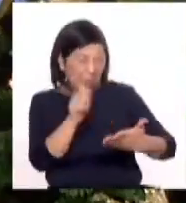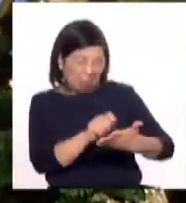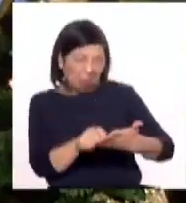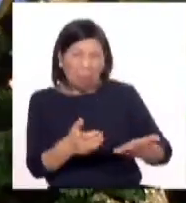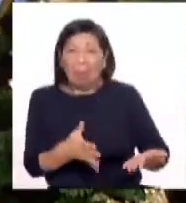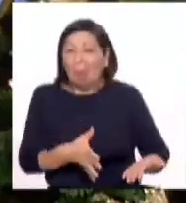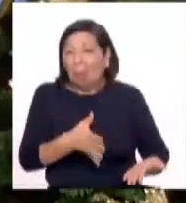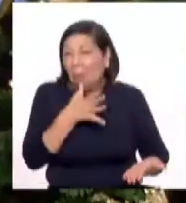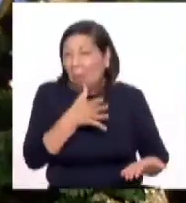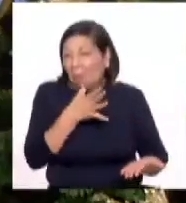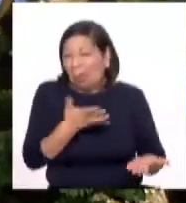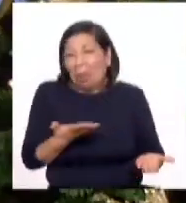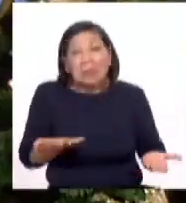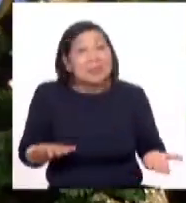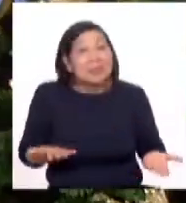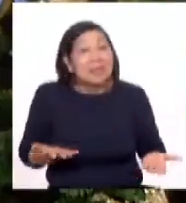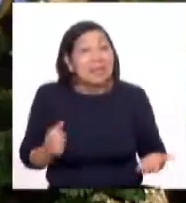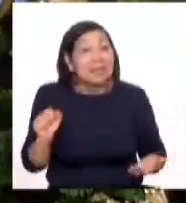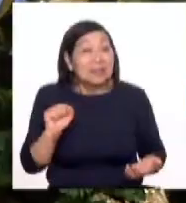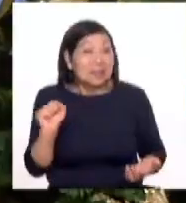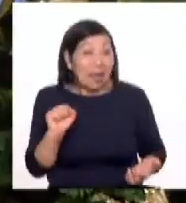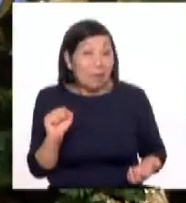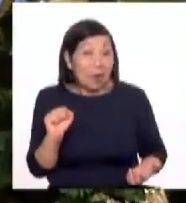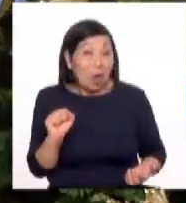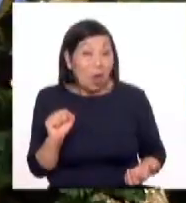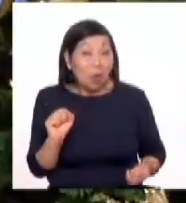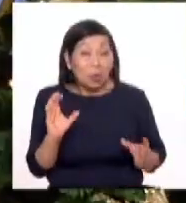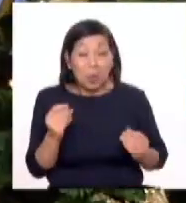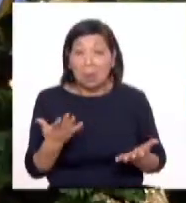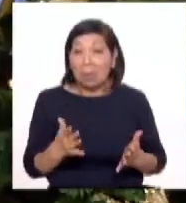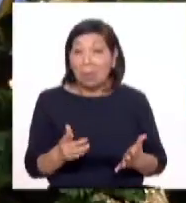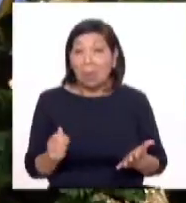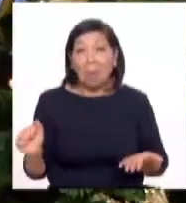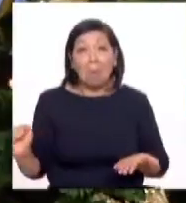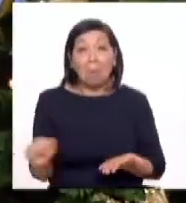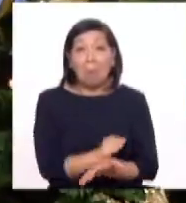lado ingobernable de Cueva de sábado por la noche, que para el día domingo ya estaba todo borrado.